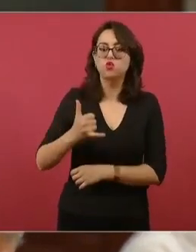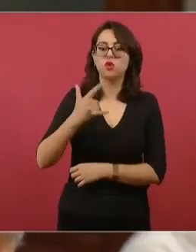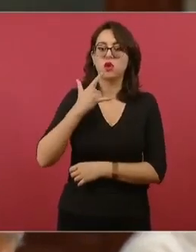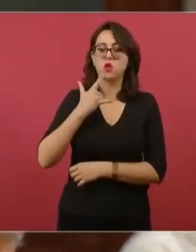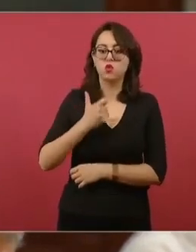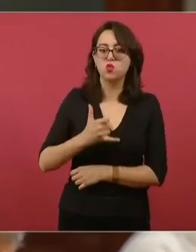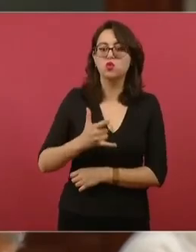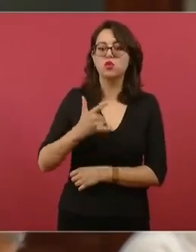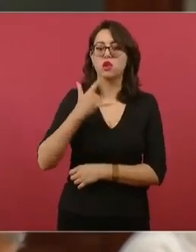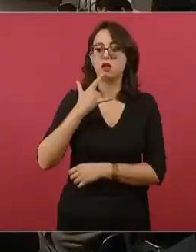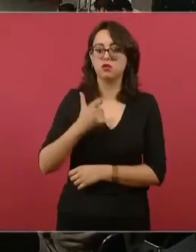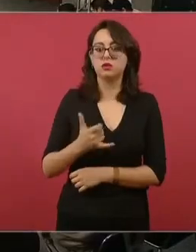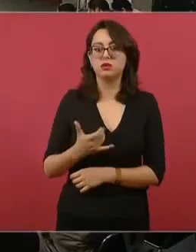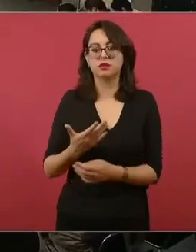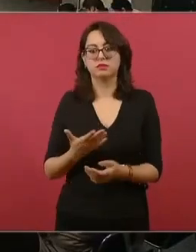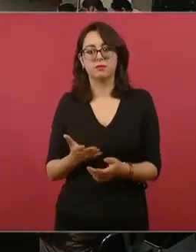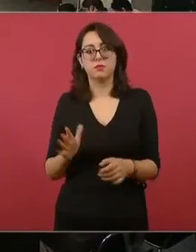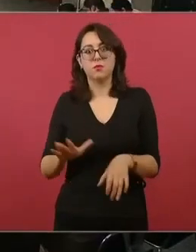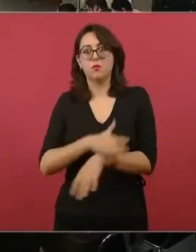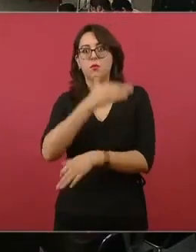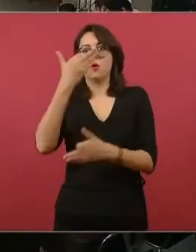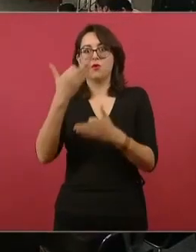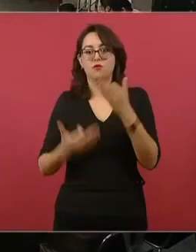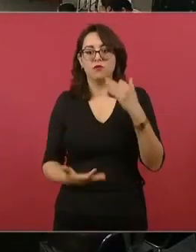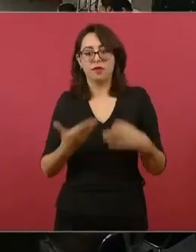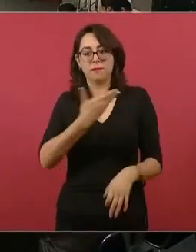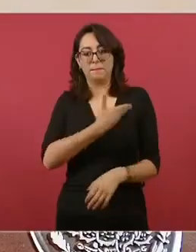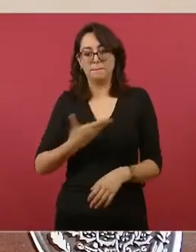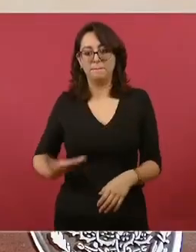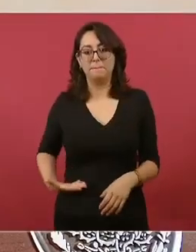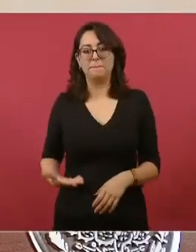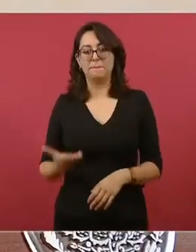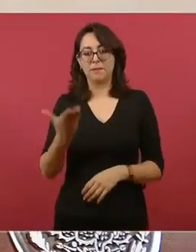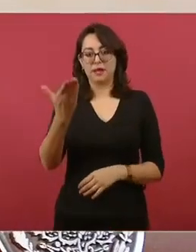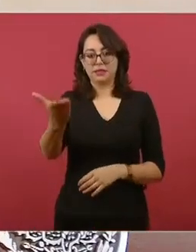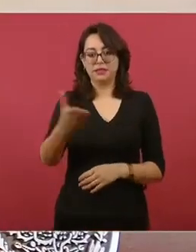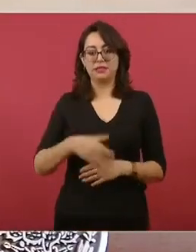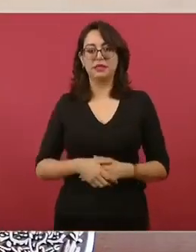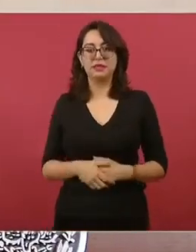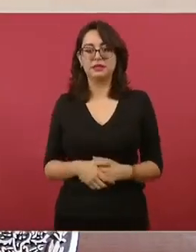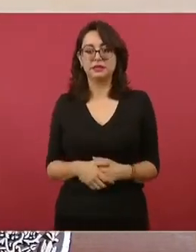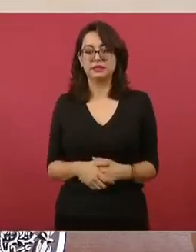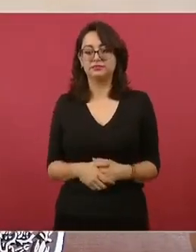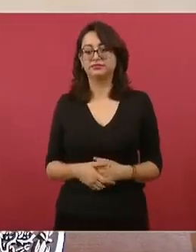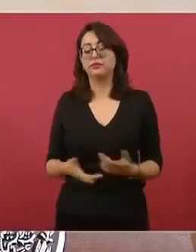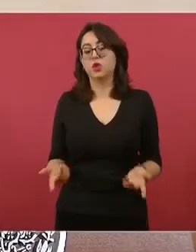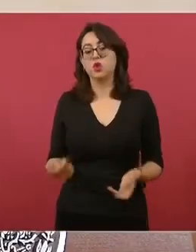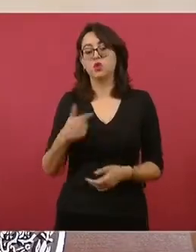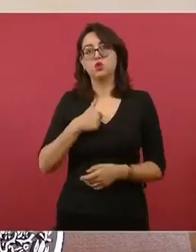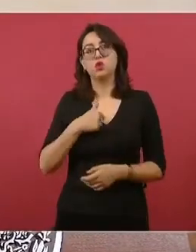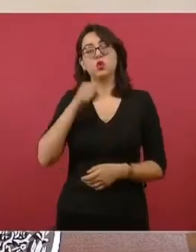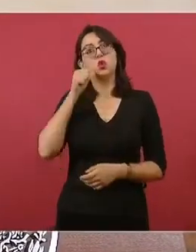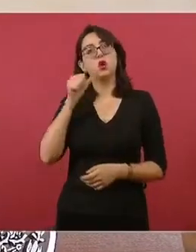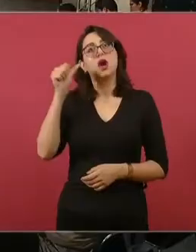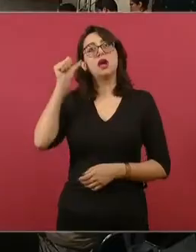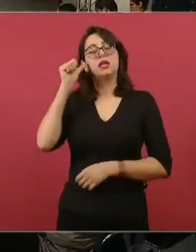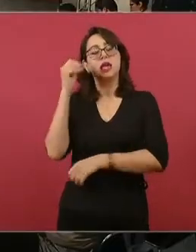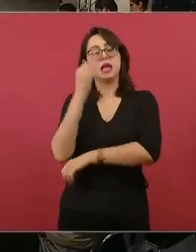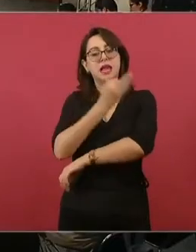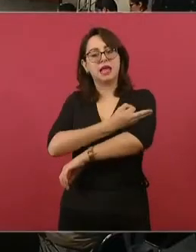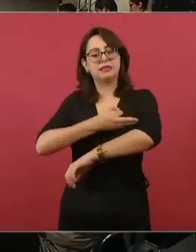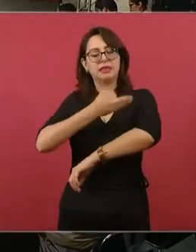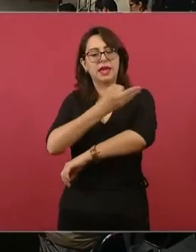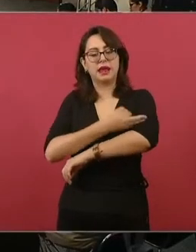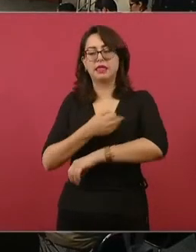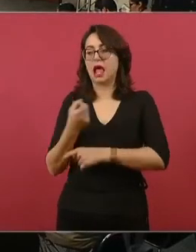permite, platicaba con compañeros de la fuente presidencial, con uno que otro decano del periodismo, ya en la tarde, y me